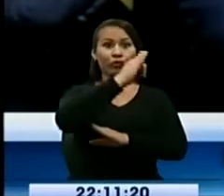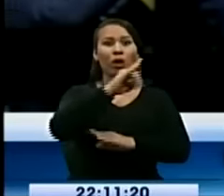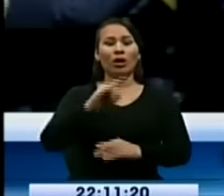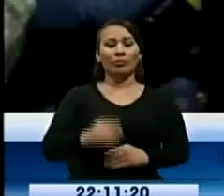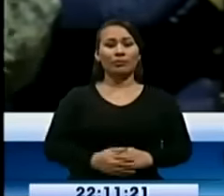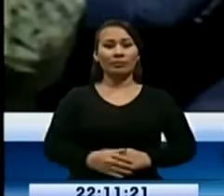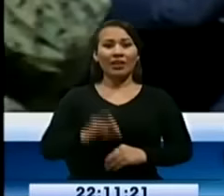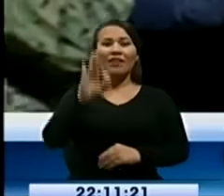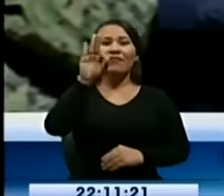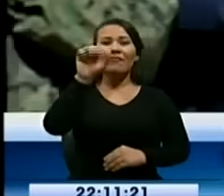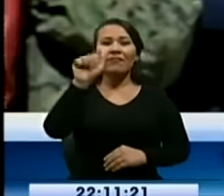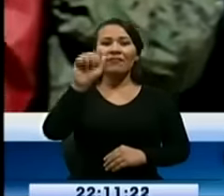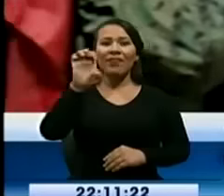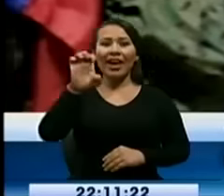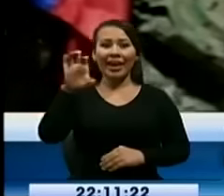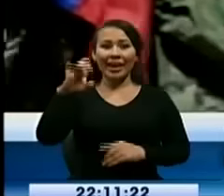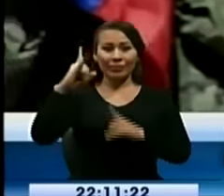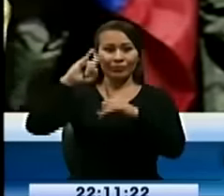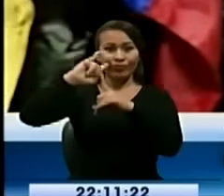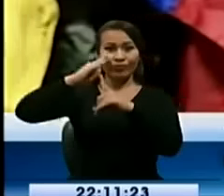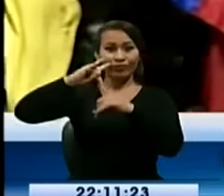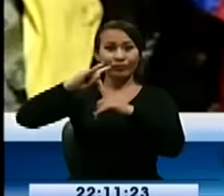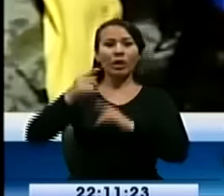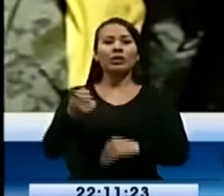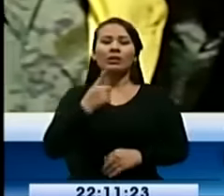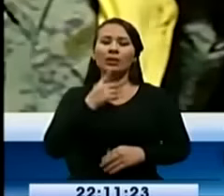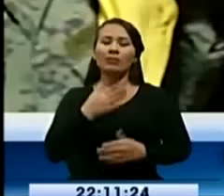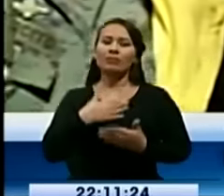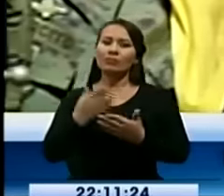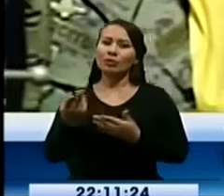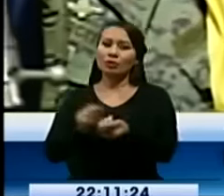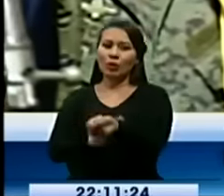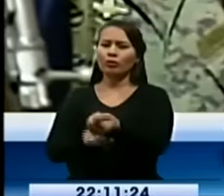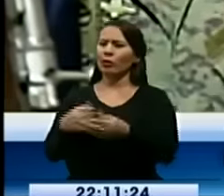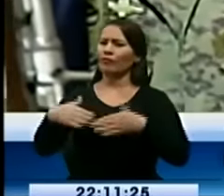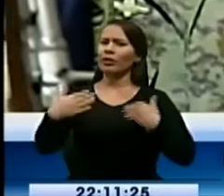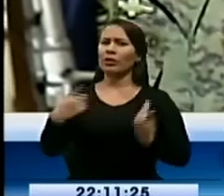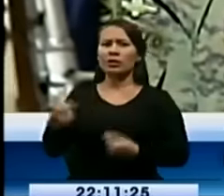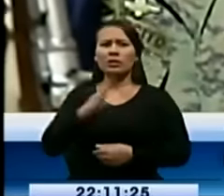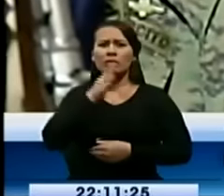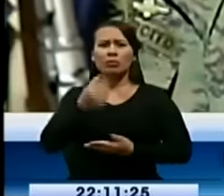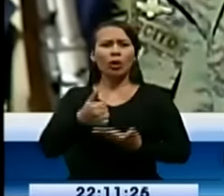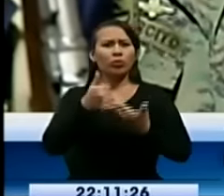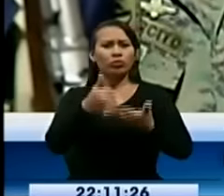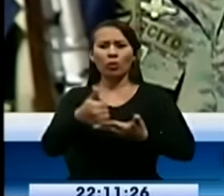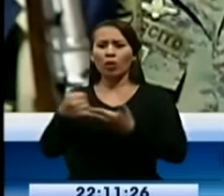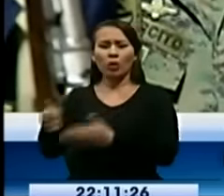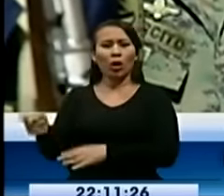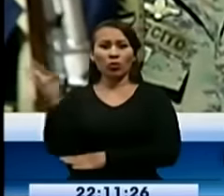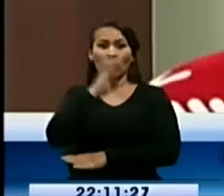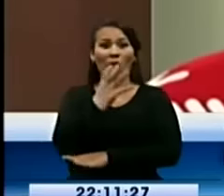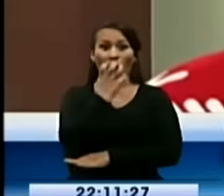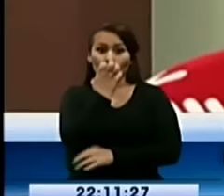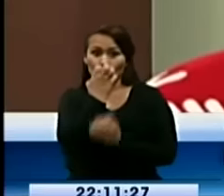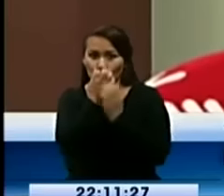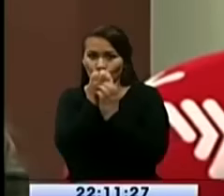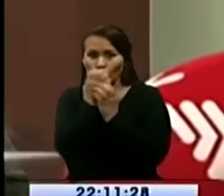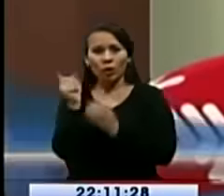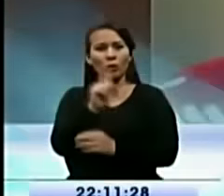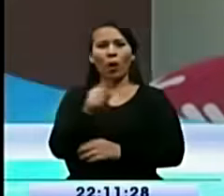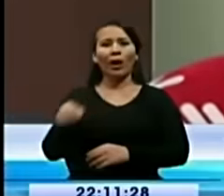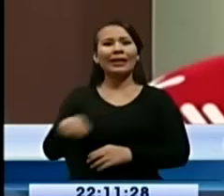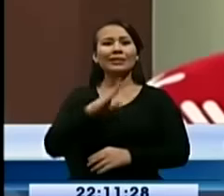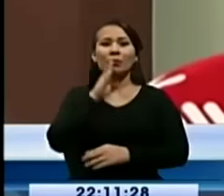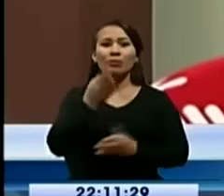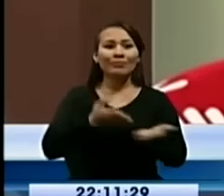un chico muy alegre, muy bueno. Él con toda la familia fue solidario. Él nunca fue egoísta. Le gustó desde